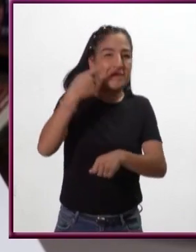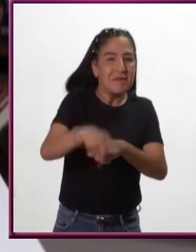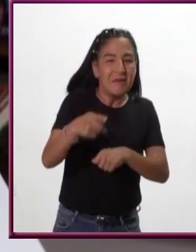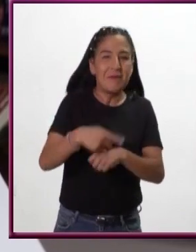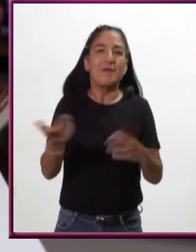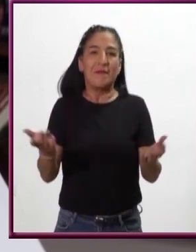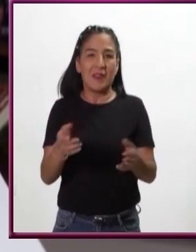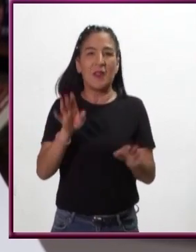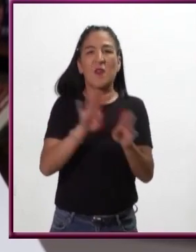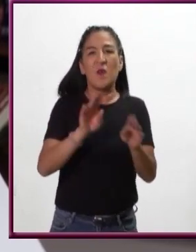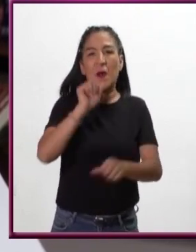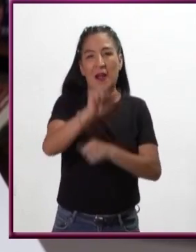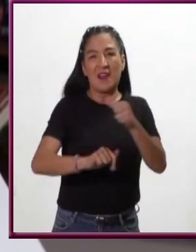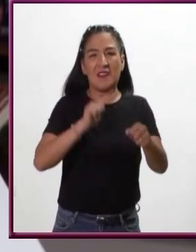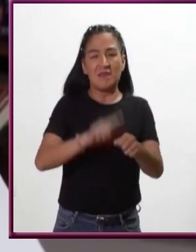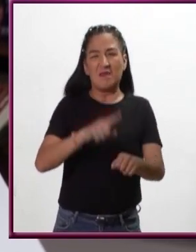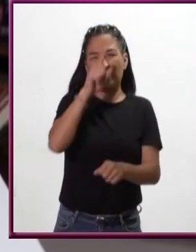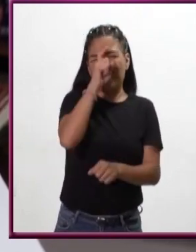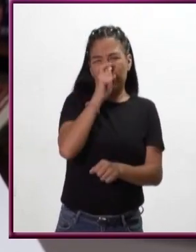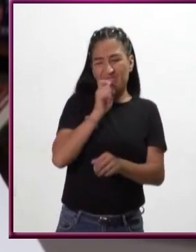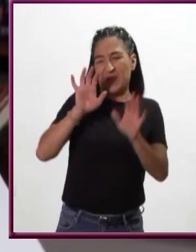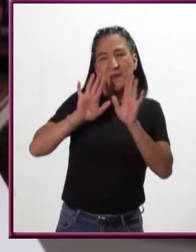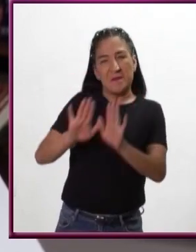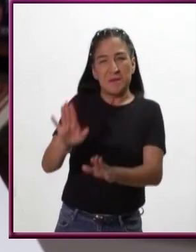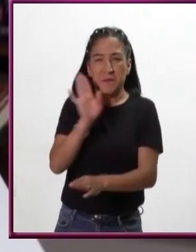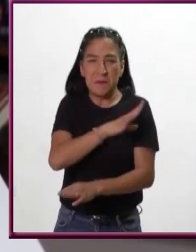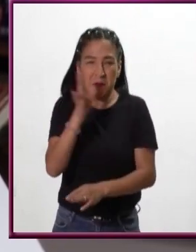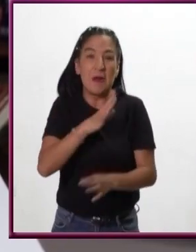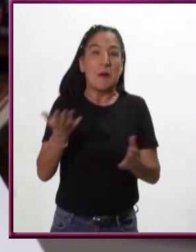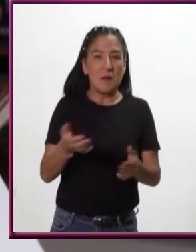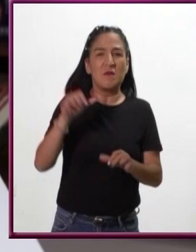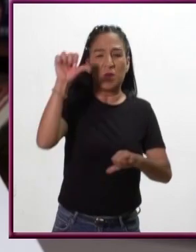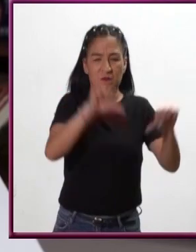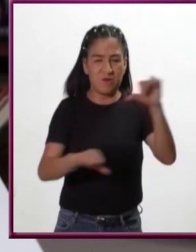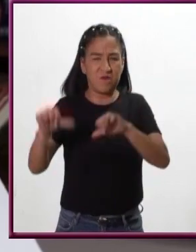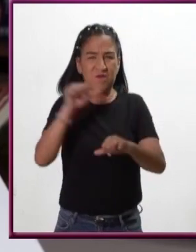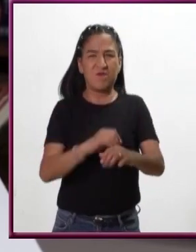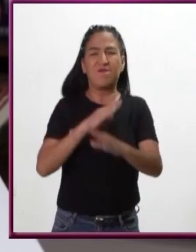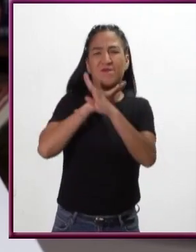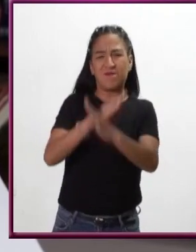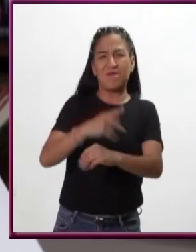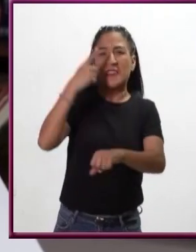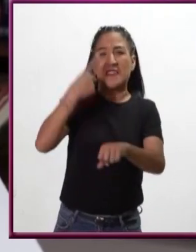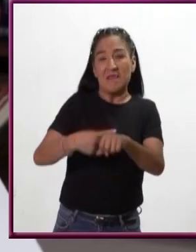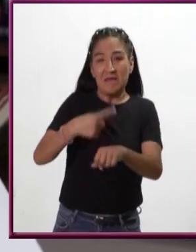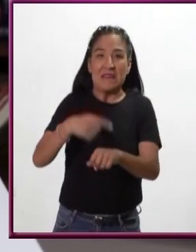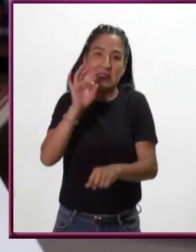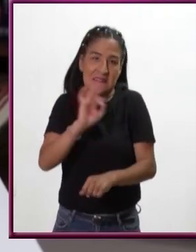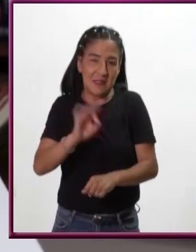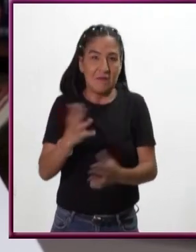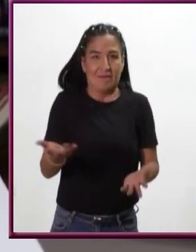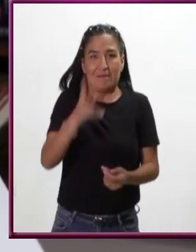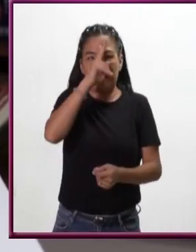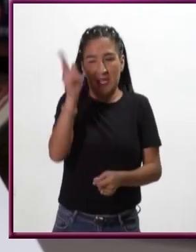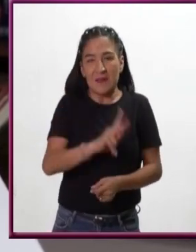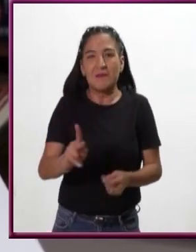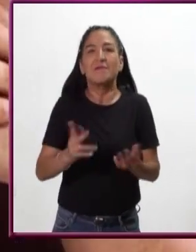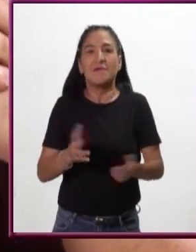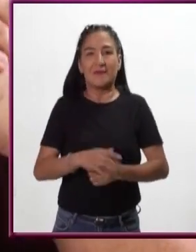peligros, como pueden ser alimentos en descomposición o sustancias tóxicas que podrían enfermarnos, o